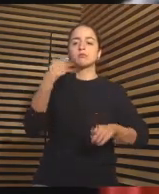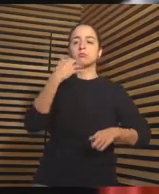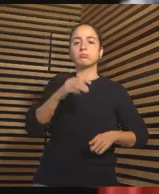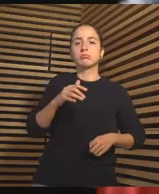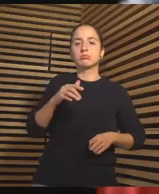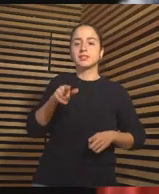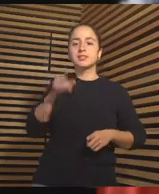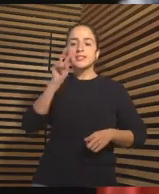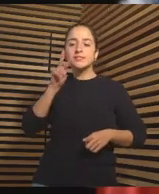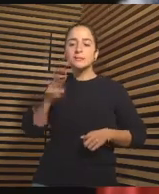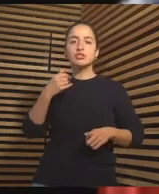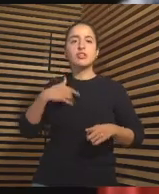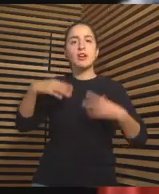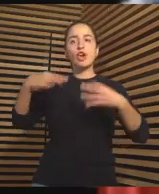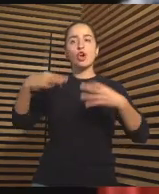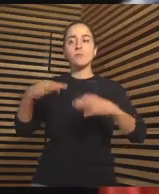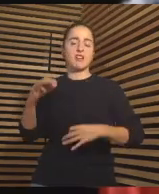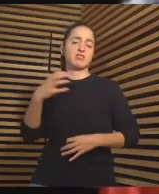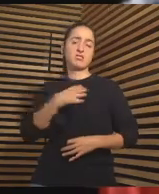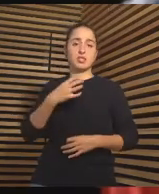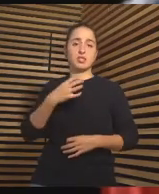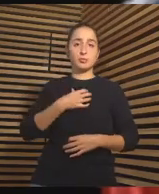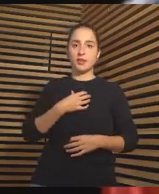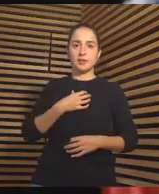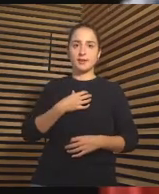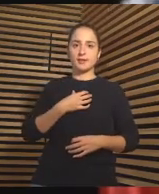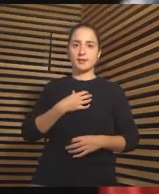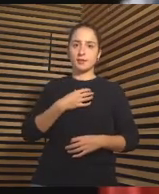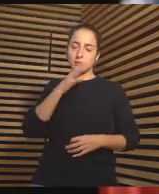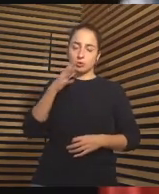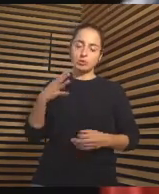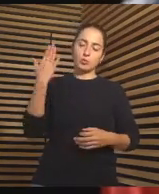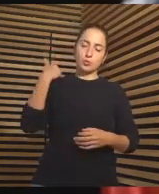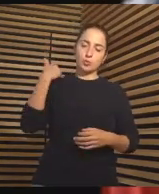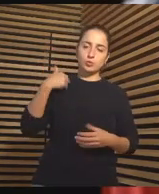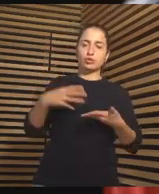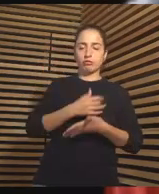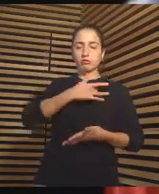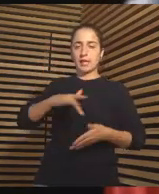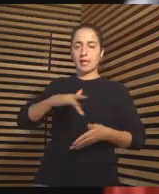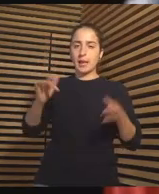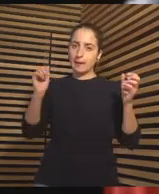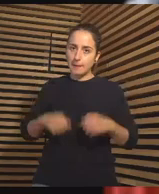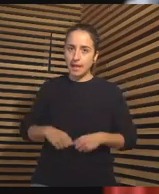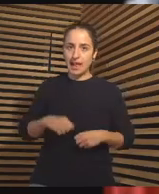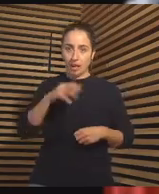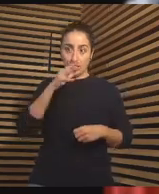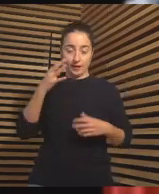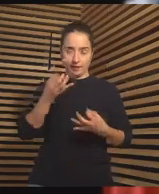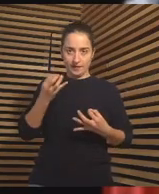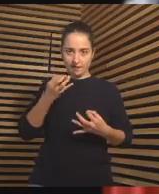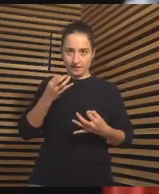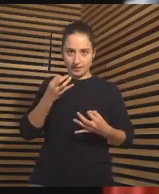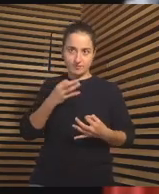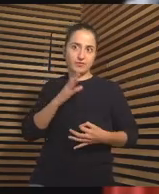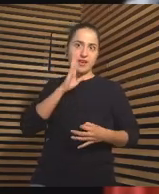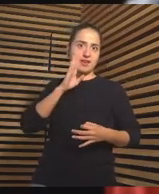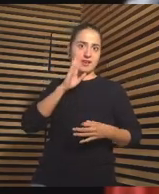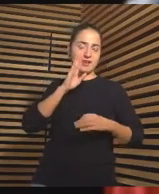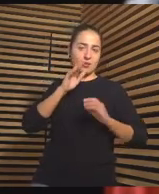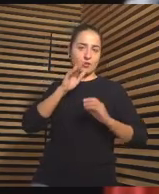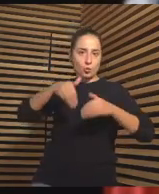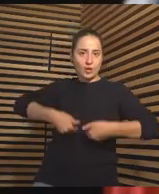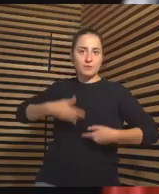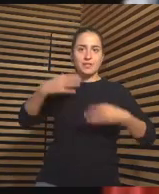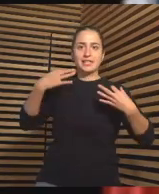brazo a torcer. Pero ahora lo que necesitamos es, en la medida de lo posible, volver a la normalidad, a la